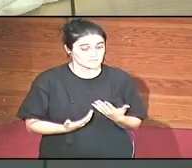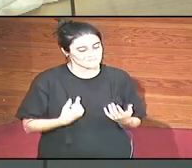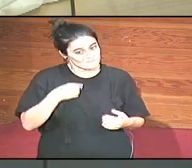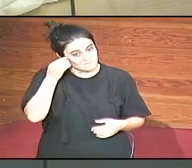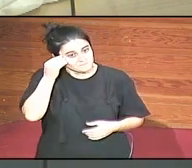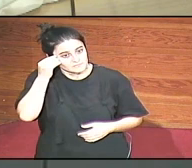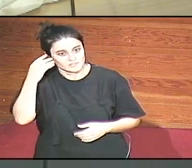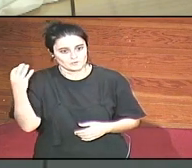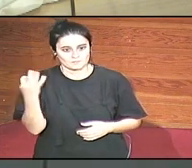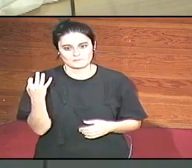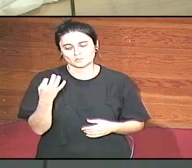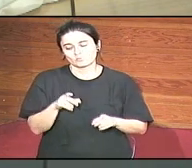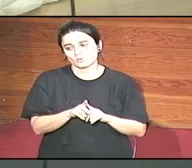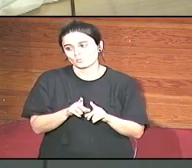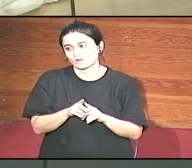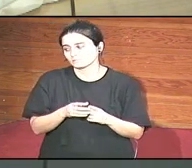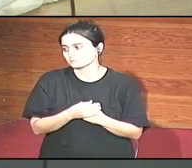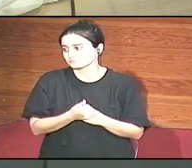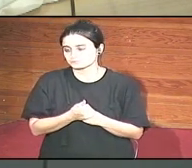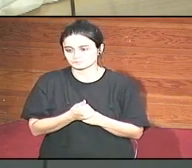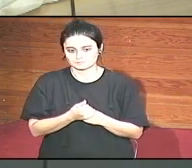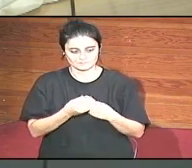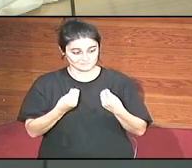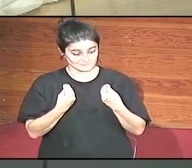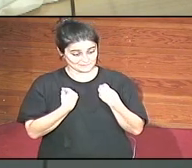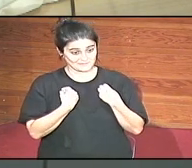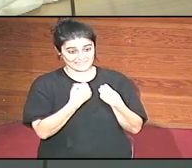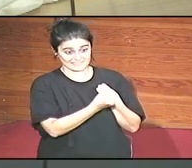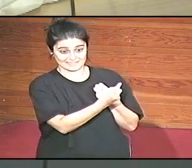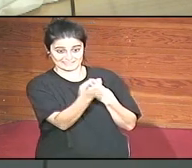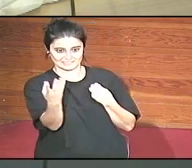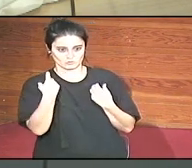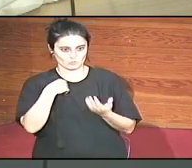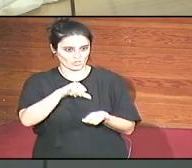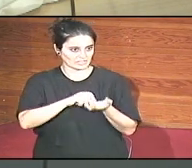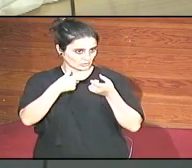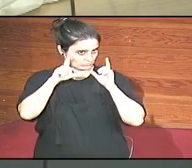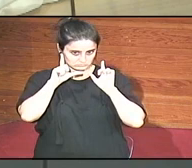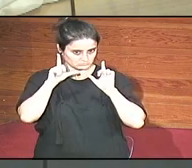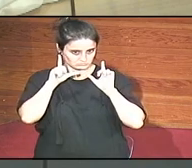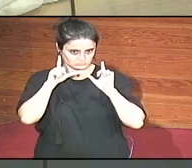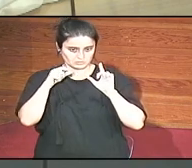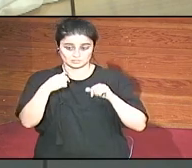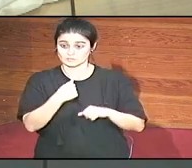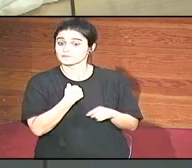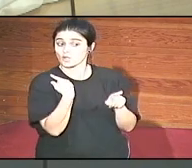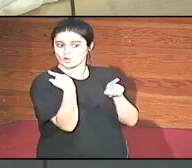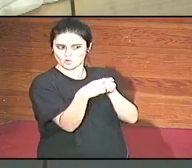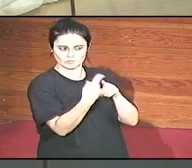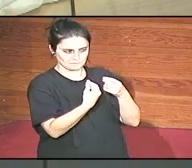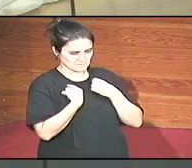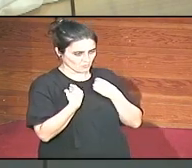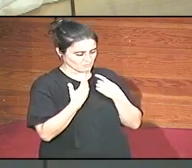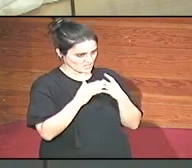es importante no ponerse en el centro de de la vida de los demás o sea yo vivo cosas con una intensidad muy